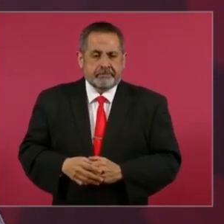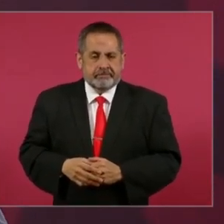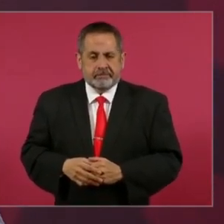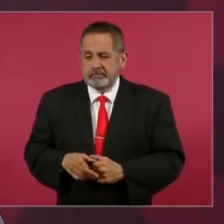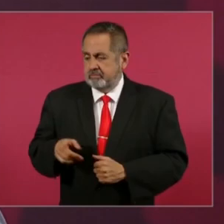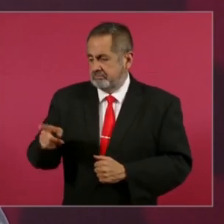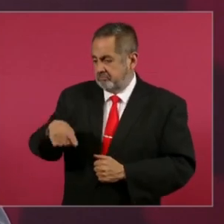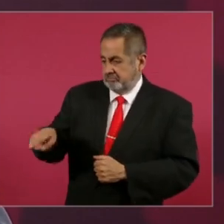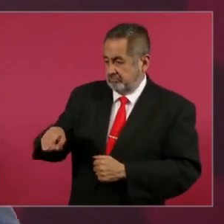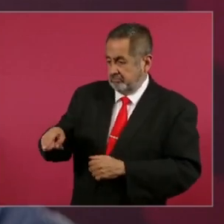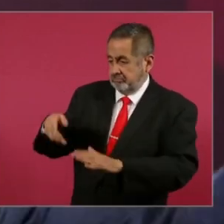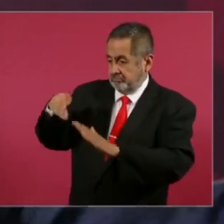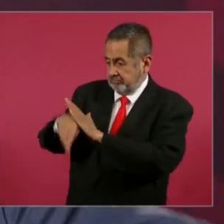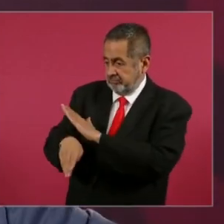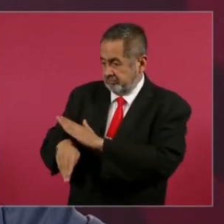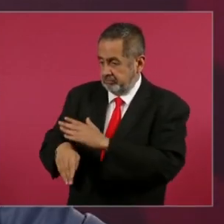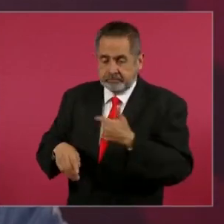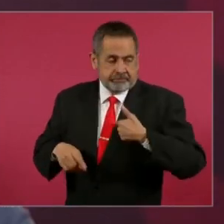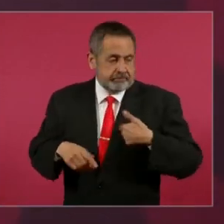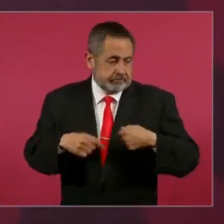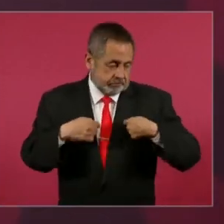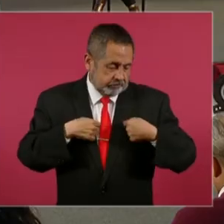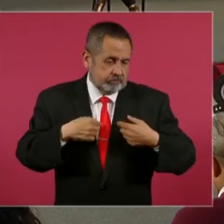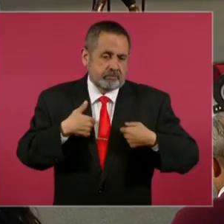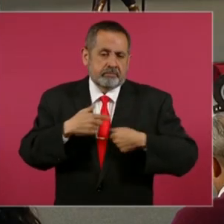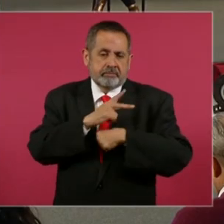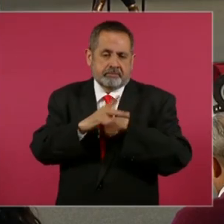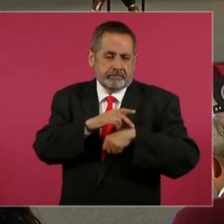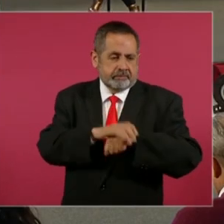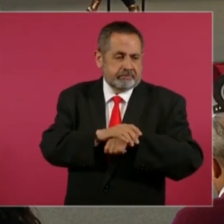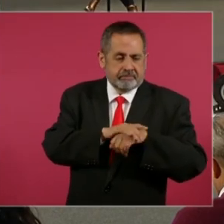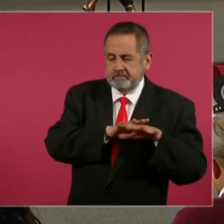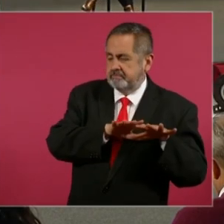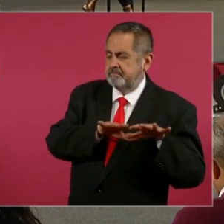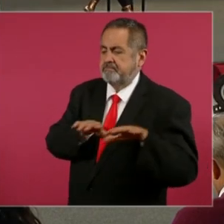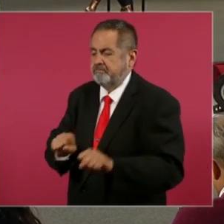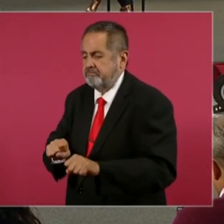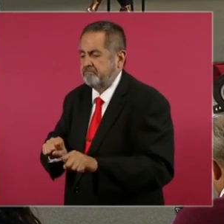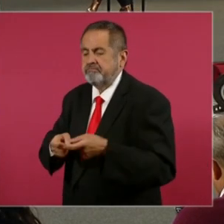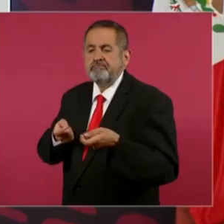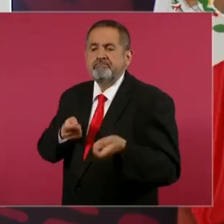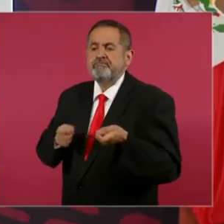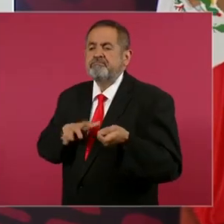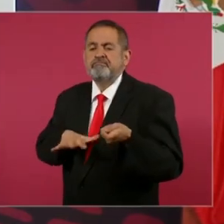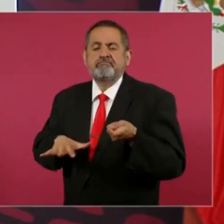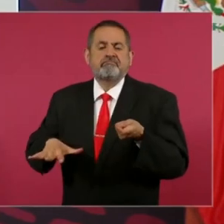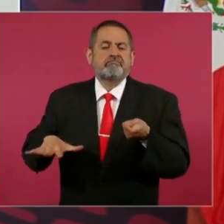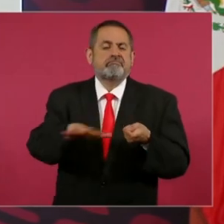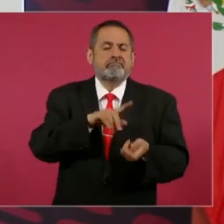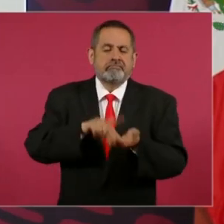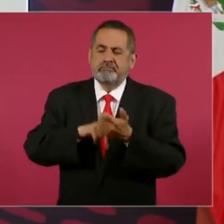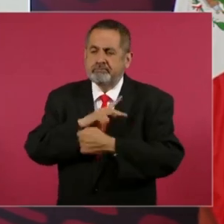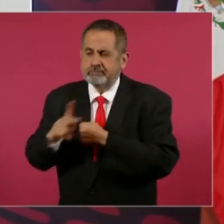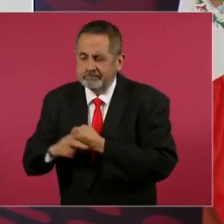yo o mis aliados dominar ese